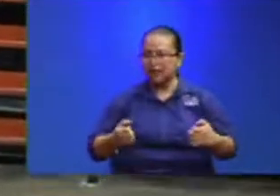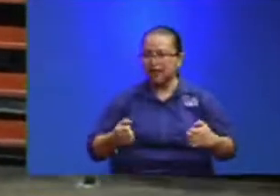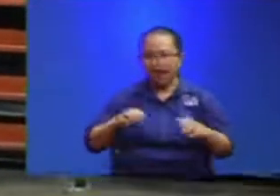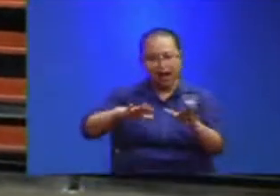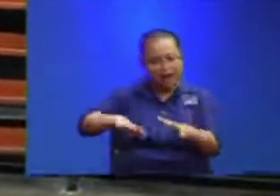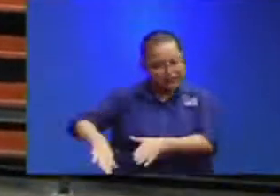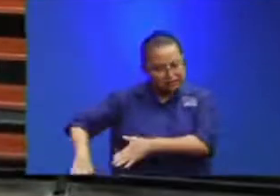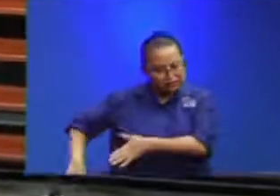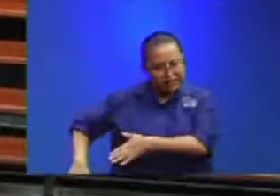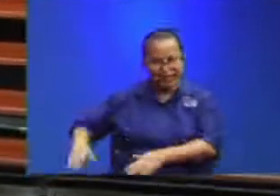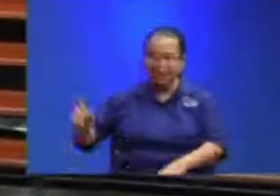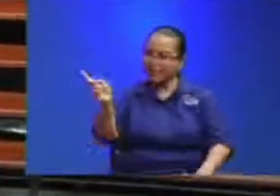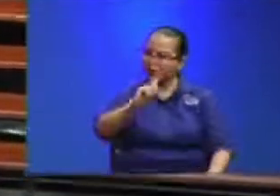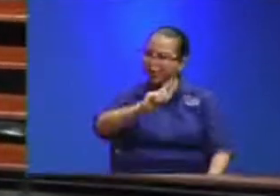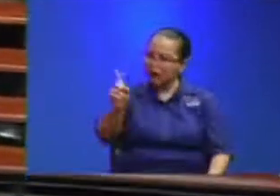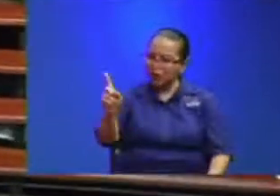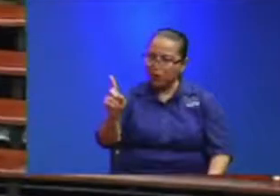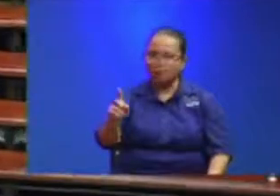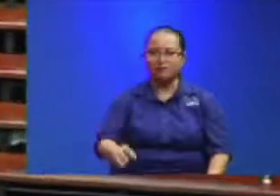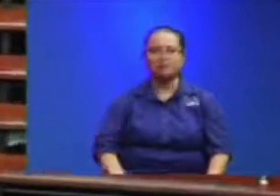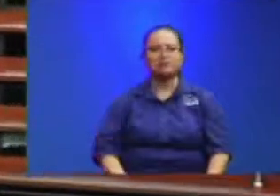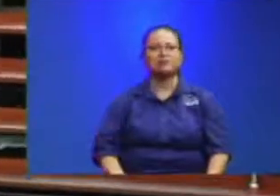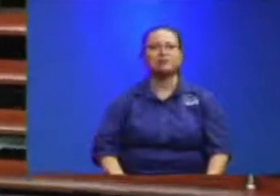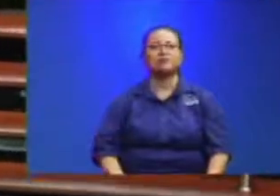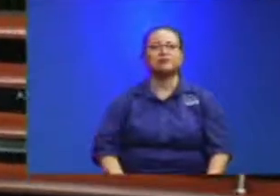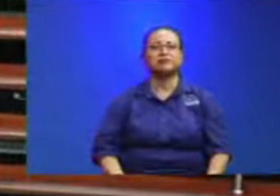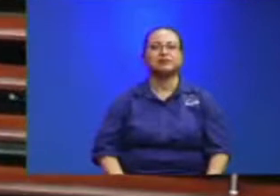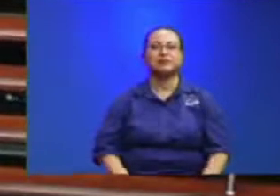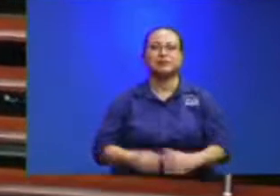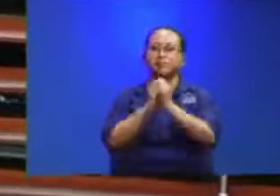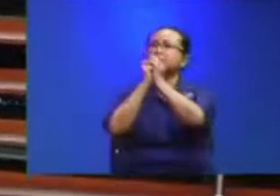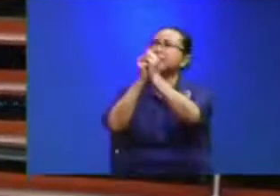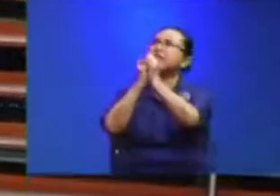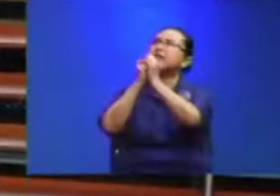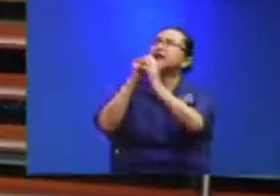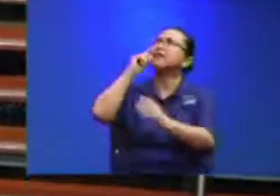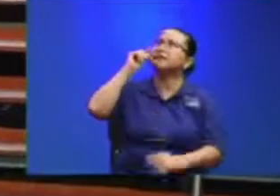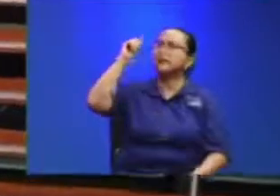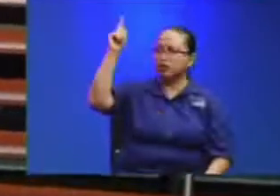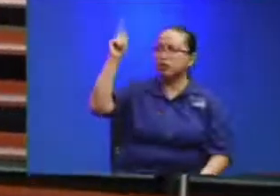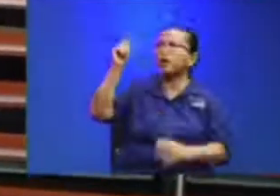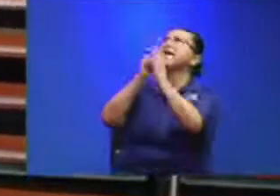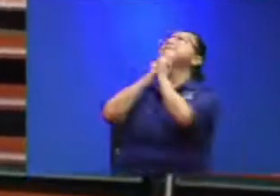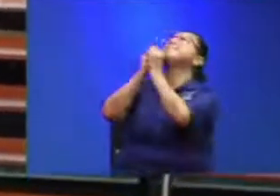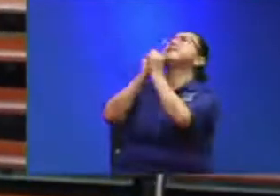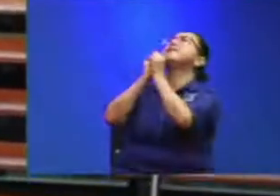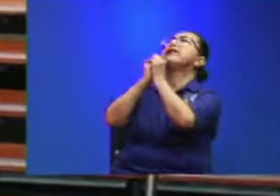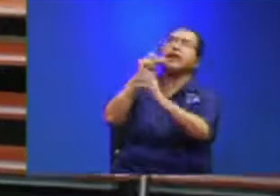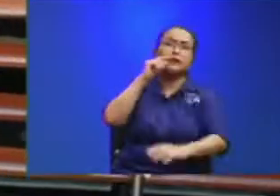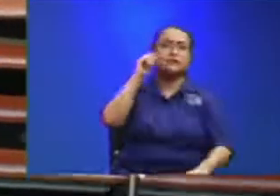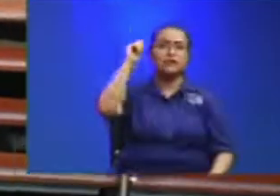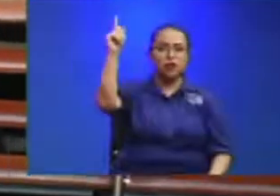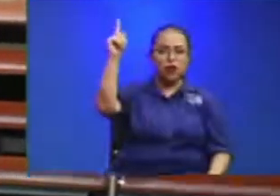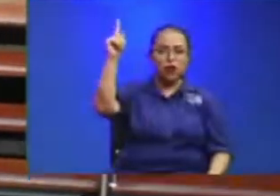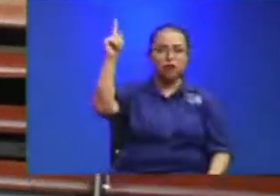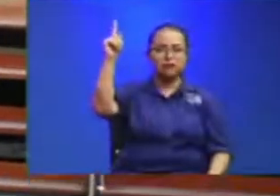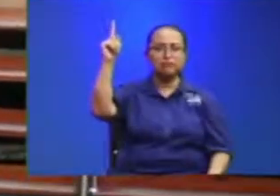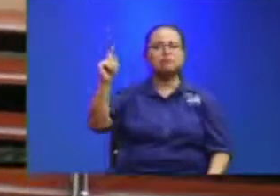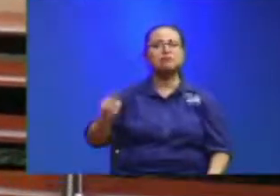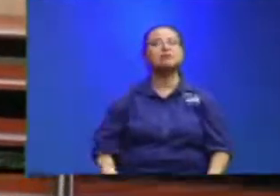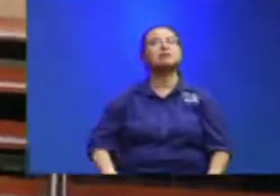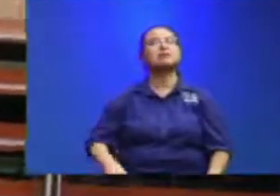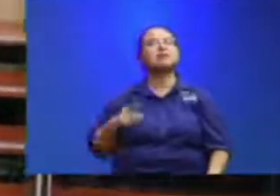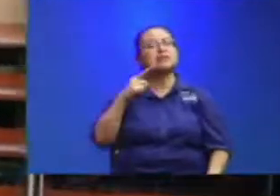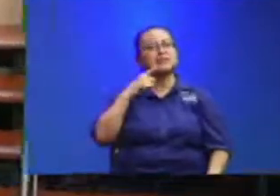corintios capítulo 7 no la dejen ni idea nigel órale al señor suplicarle al señor y ahora si lo